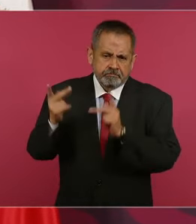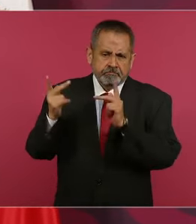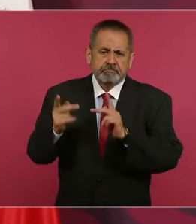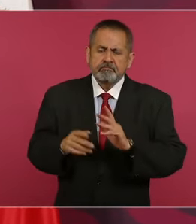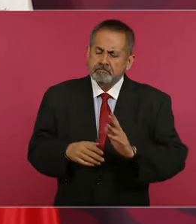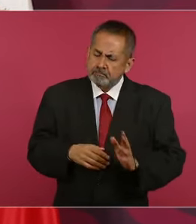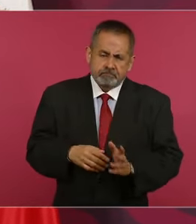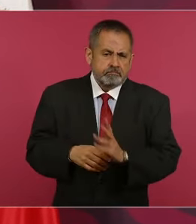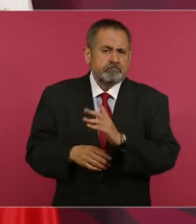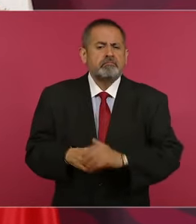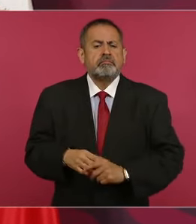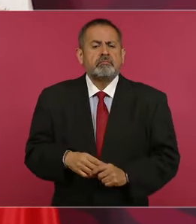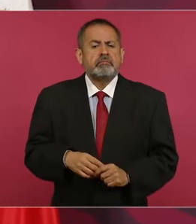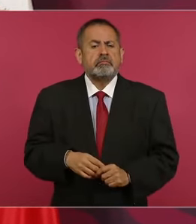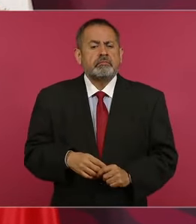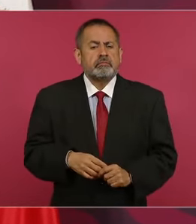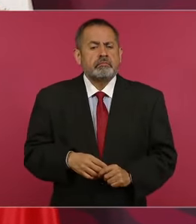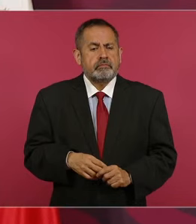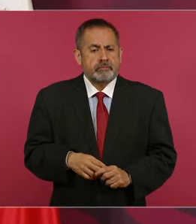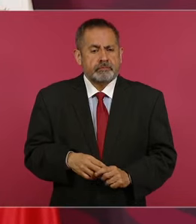en que